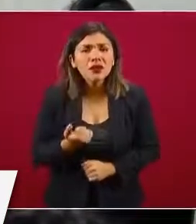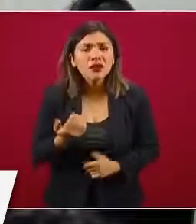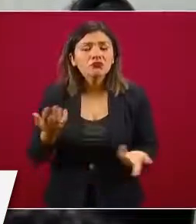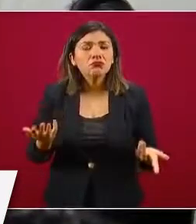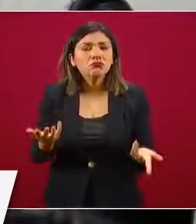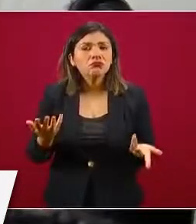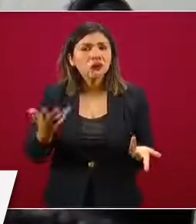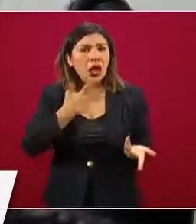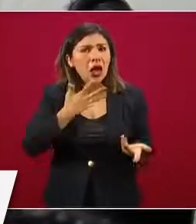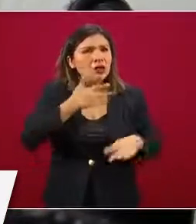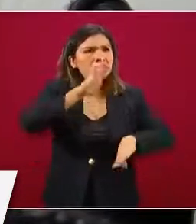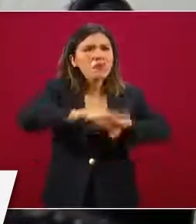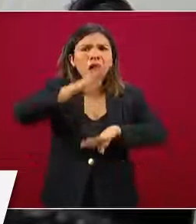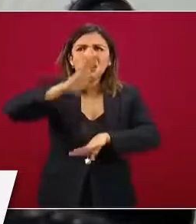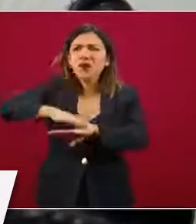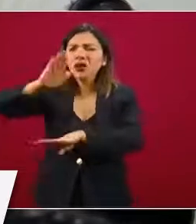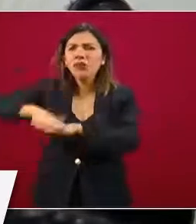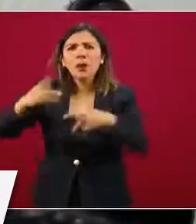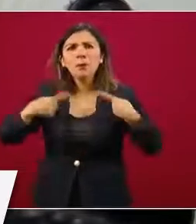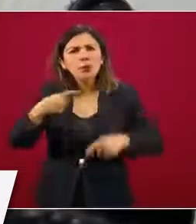si hay cada vez más pobres,